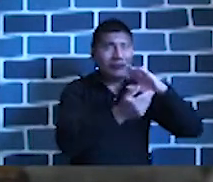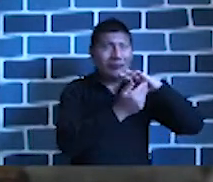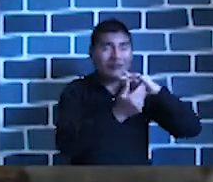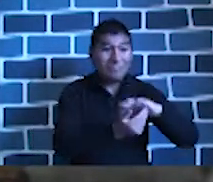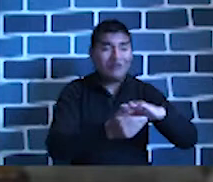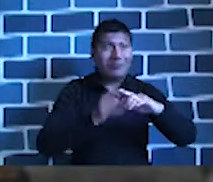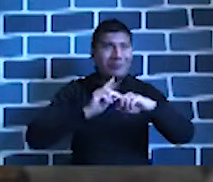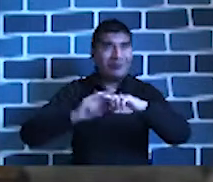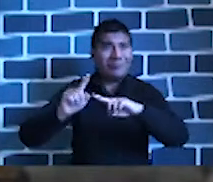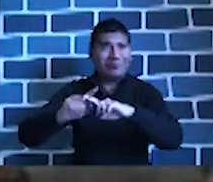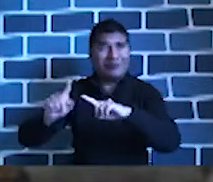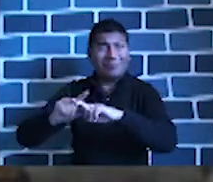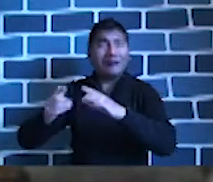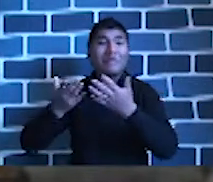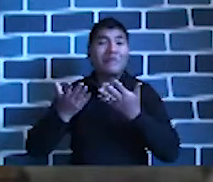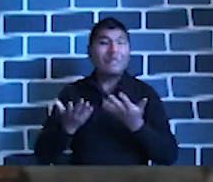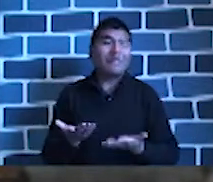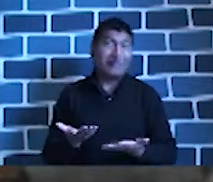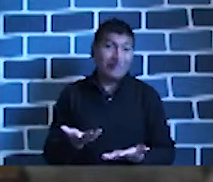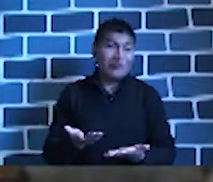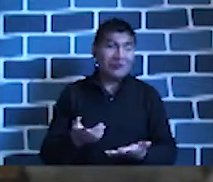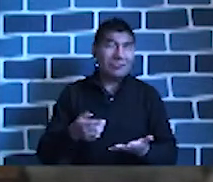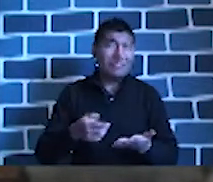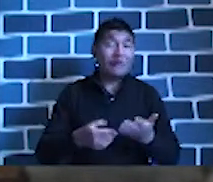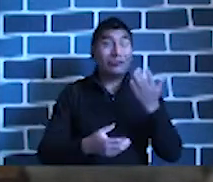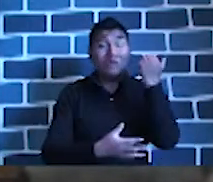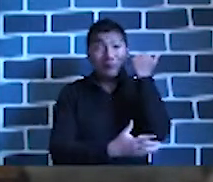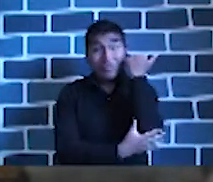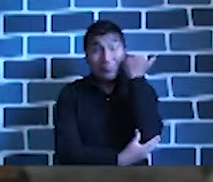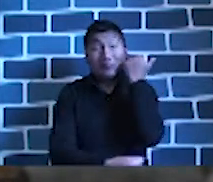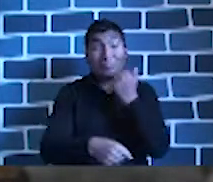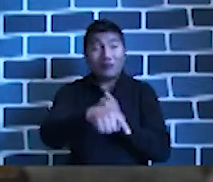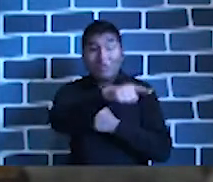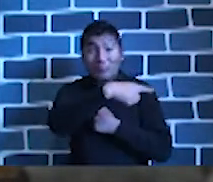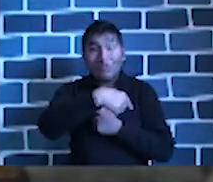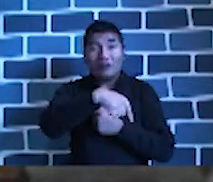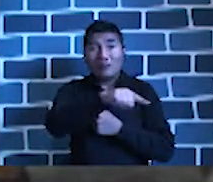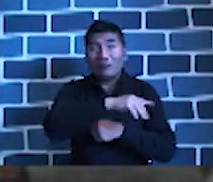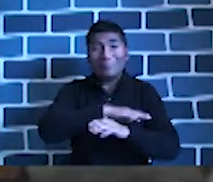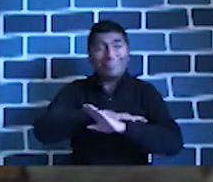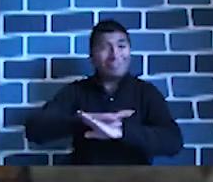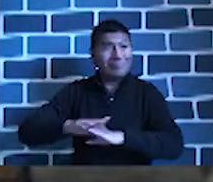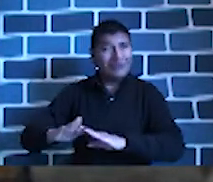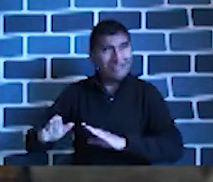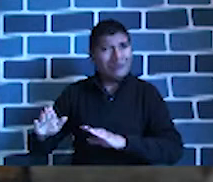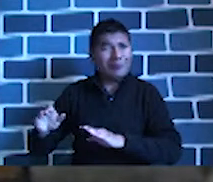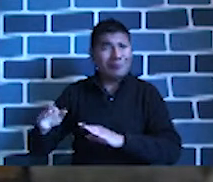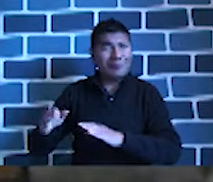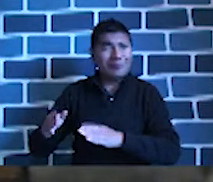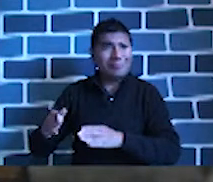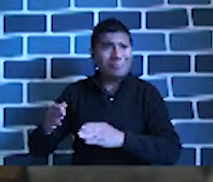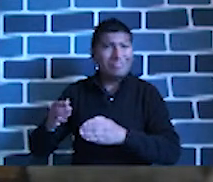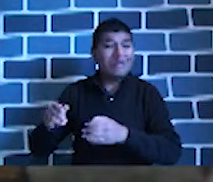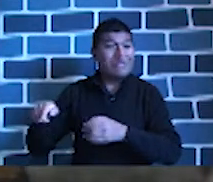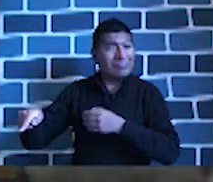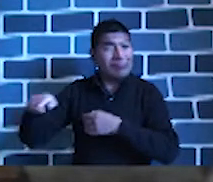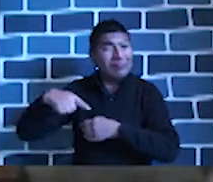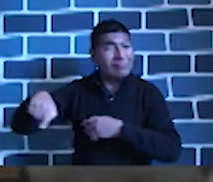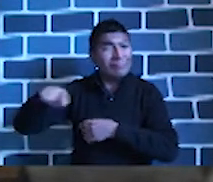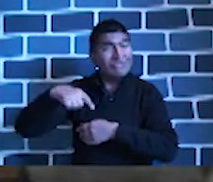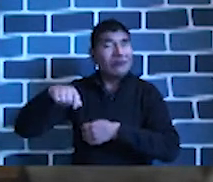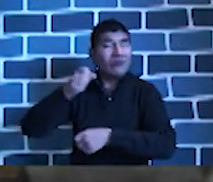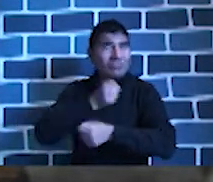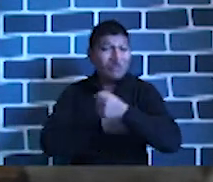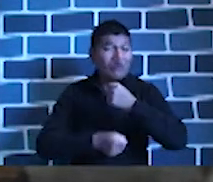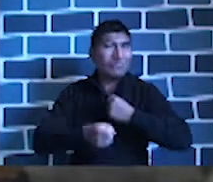discriminaciones se suceden. Y son los pobres, son los desfavorecidos quienes más sufren las